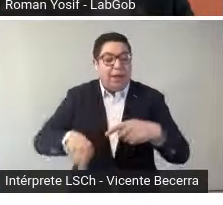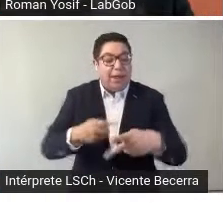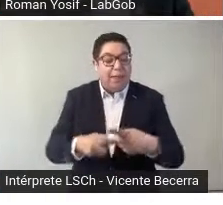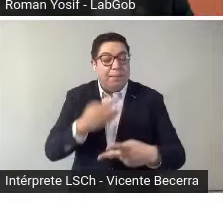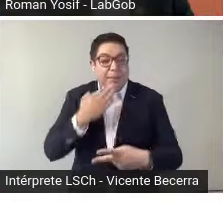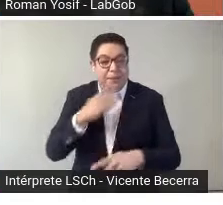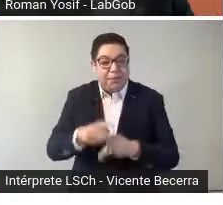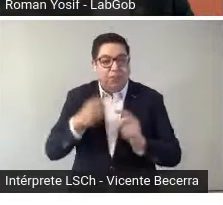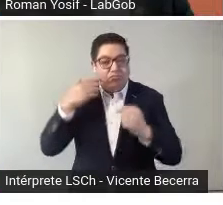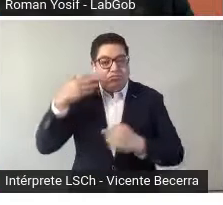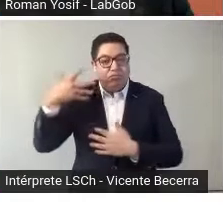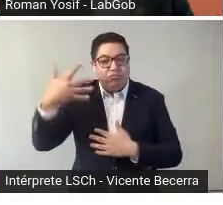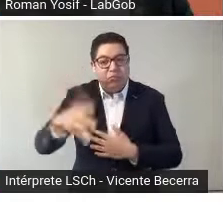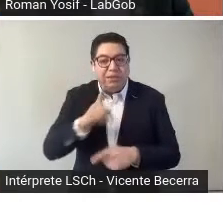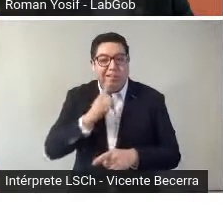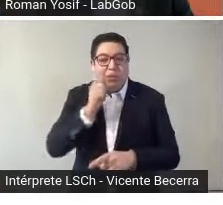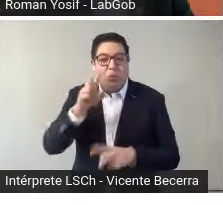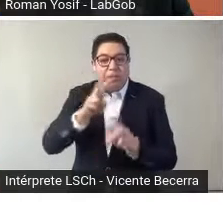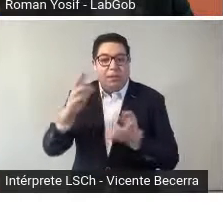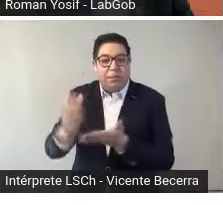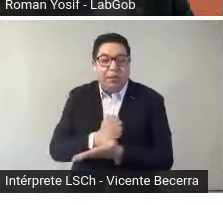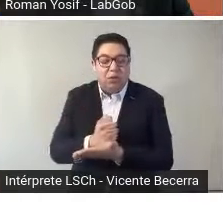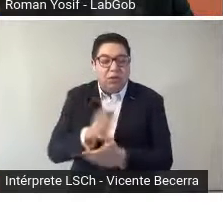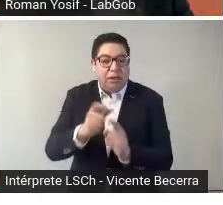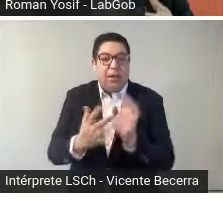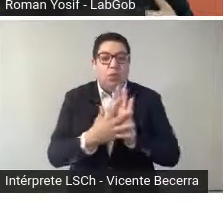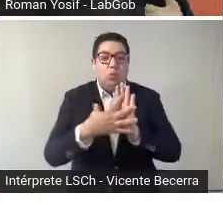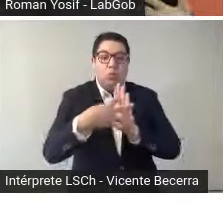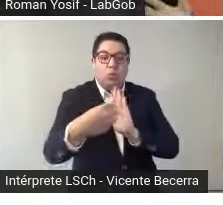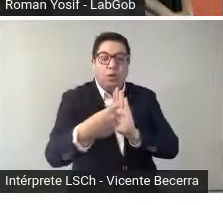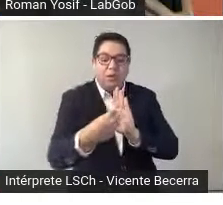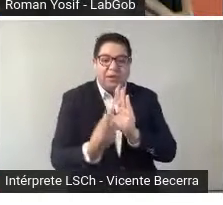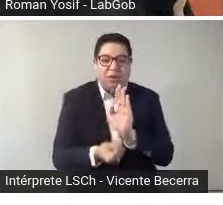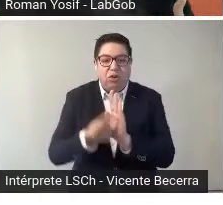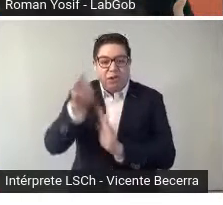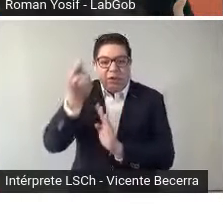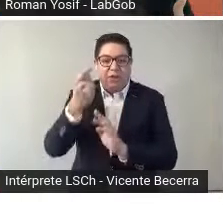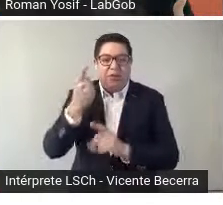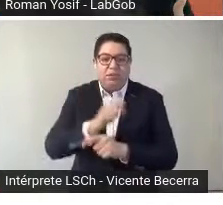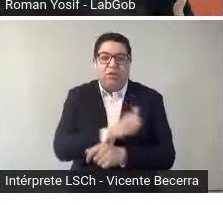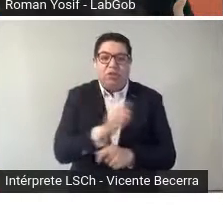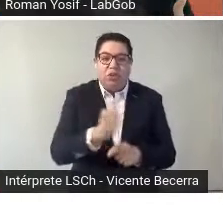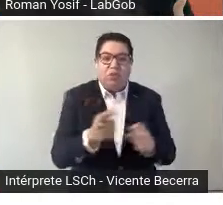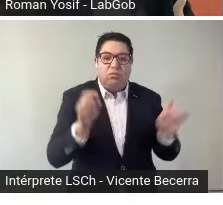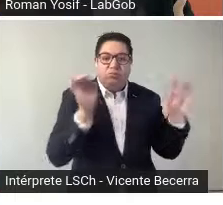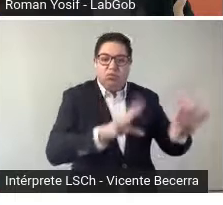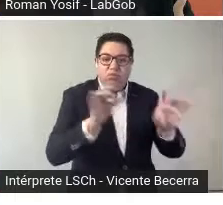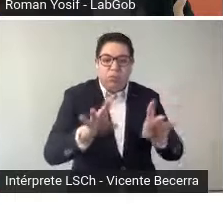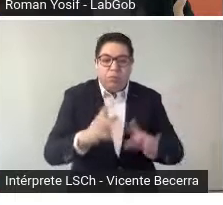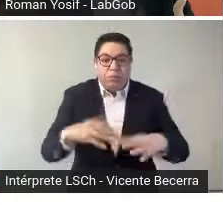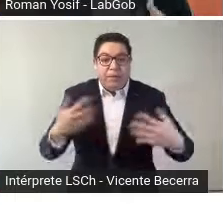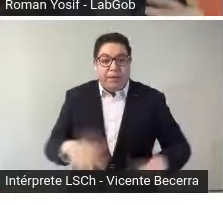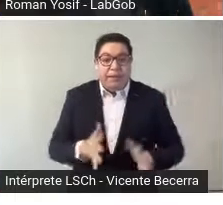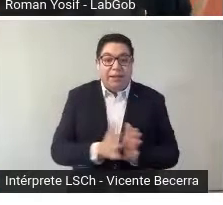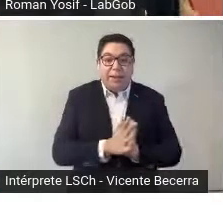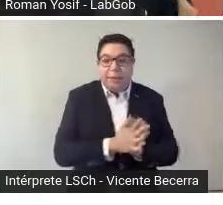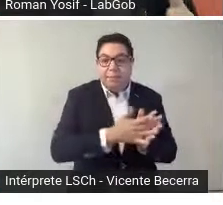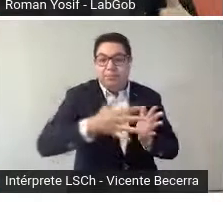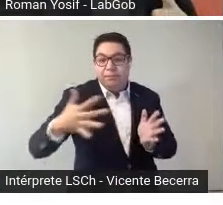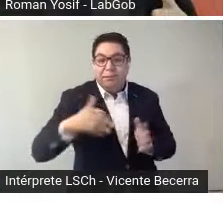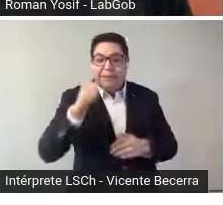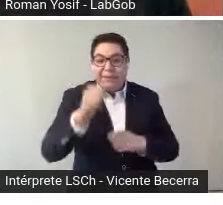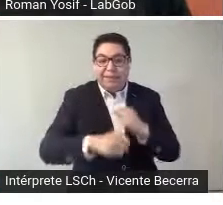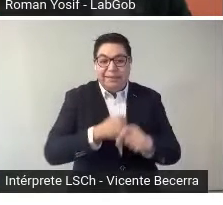esa línea un modelo de innovación pública que se construye en todos. Y que durante estos más de 6 años y medio